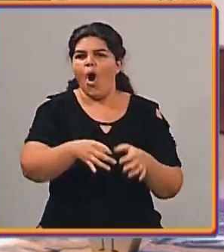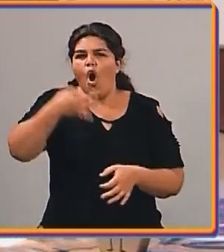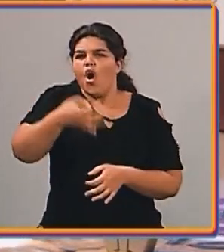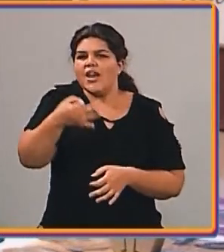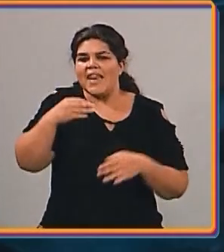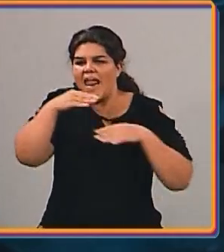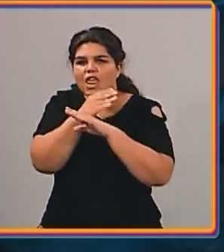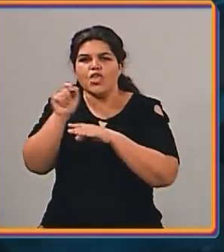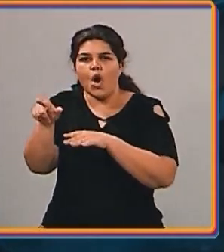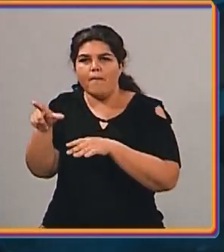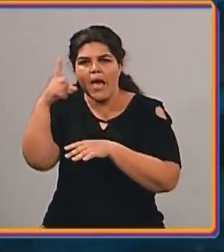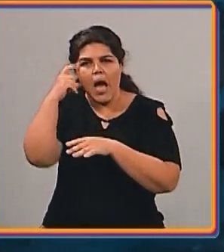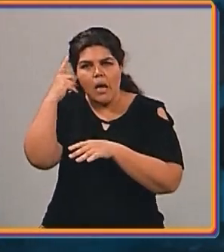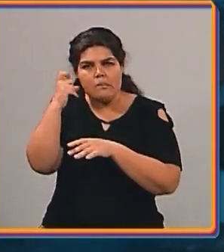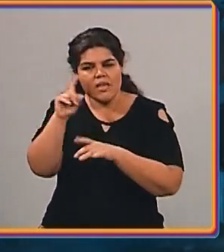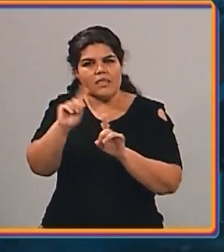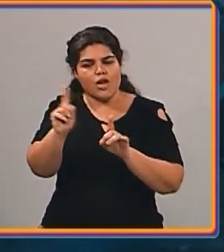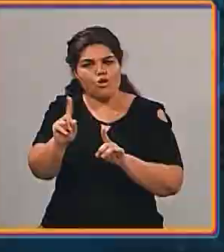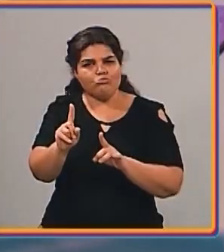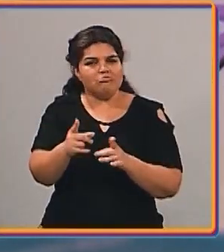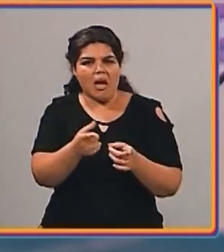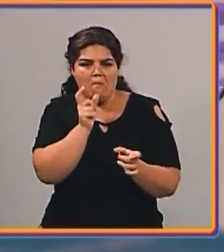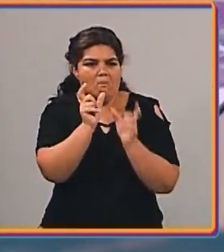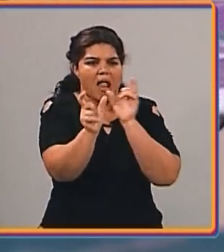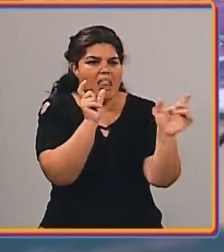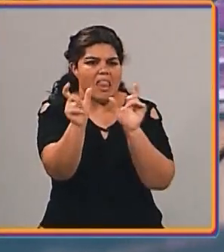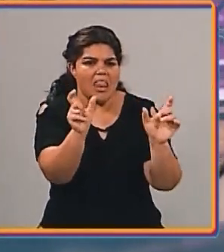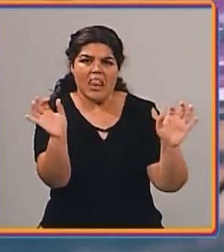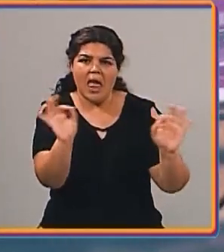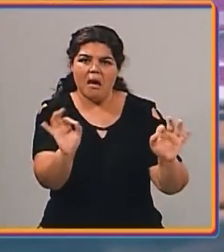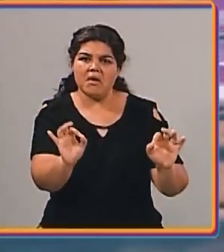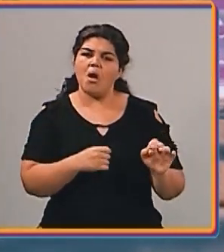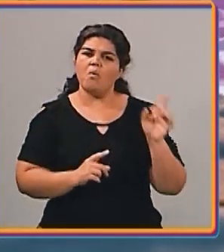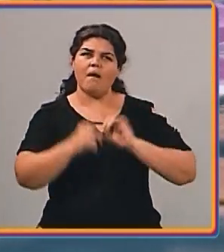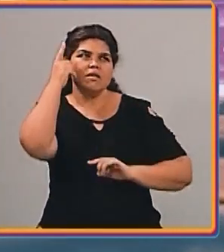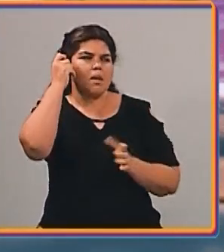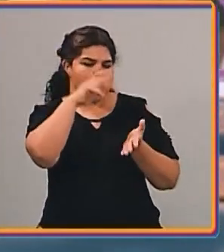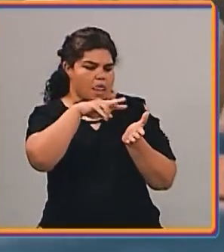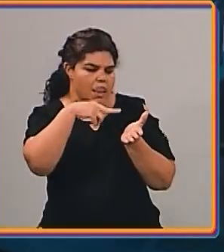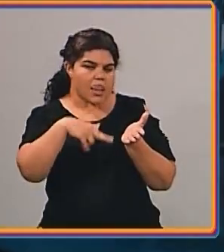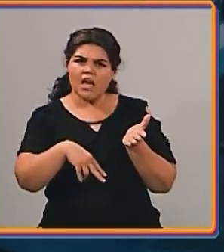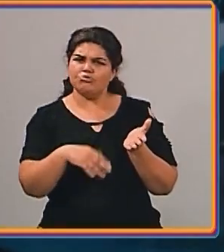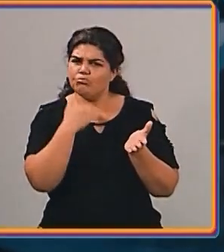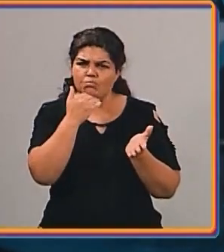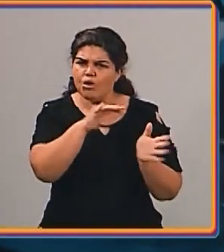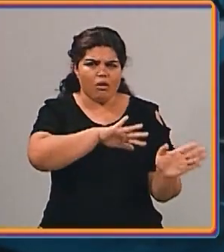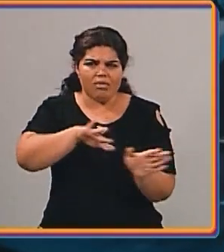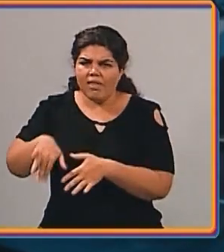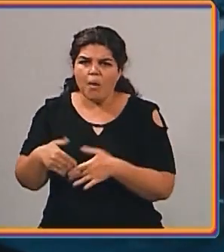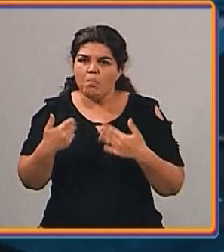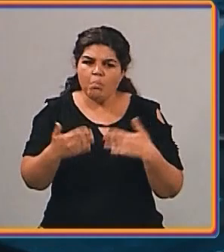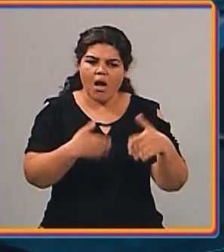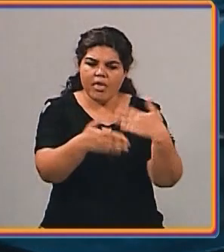jugarlo. De hecho, en muchos casos, ni siquiera es necesario saber leer. El azar ya no importa tanto. Ahora lo importante es